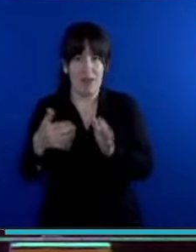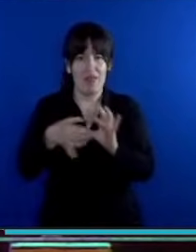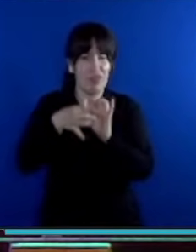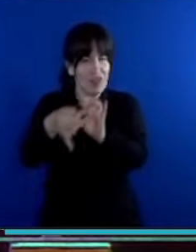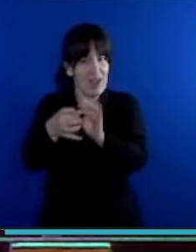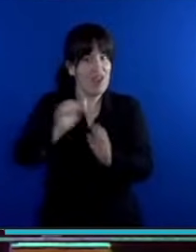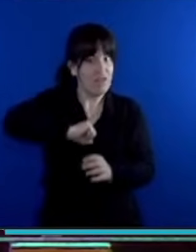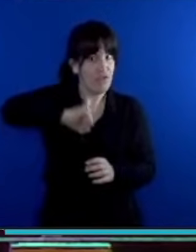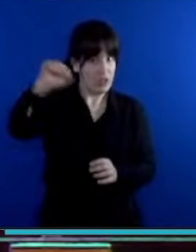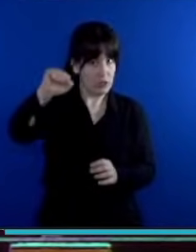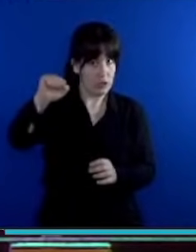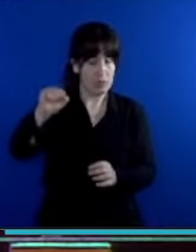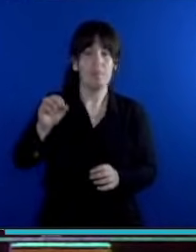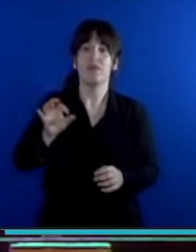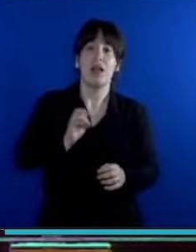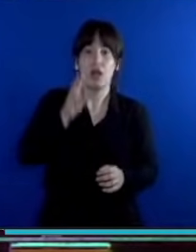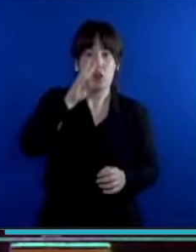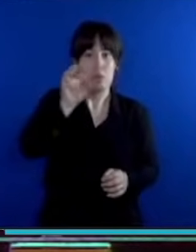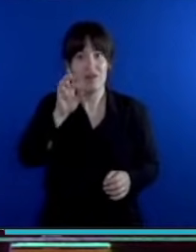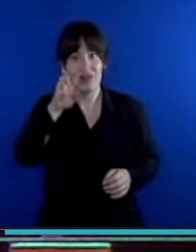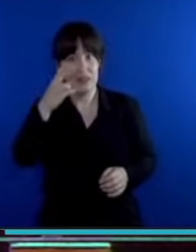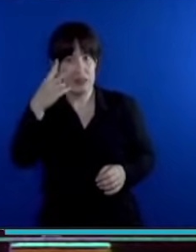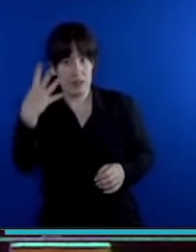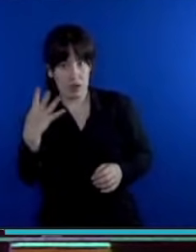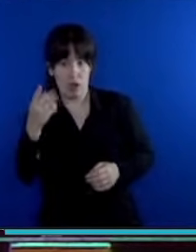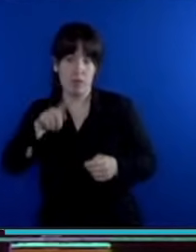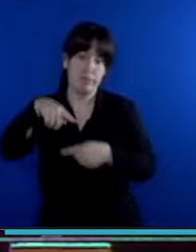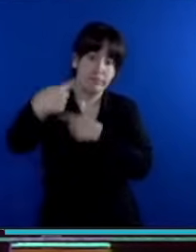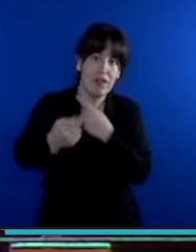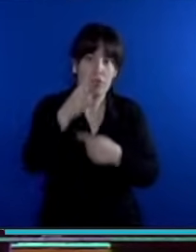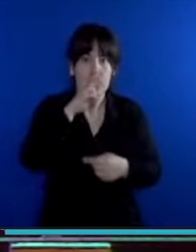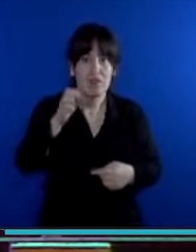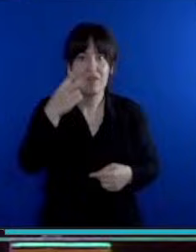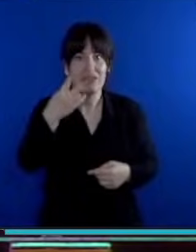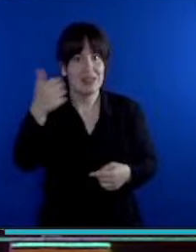del 2025 para el 2026 debería ser de